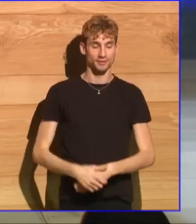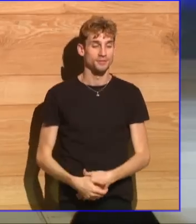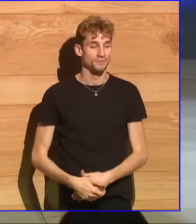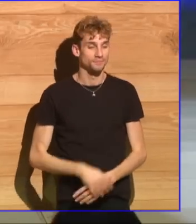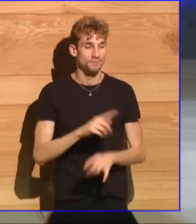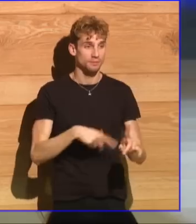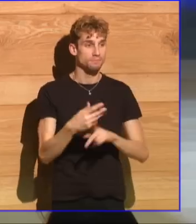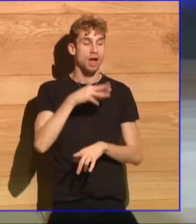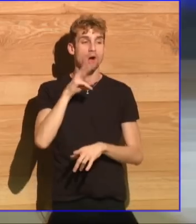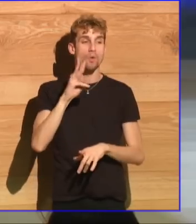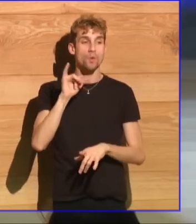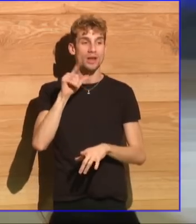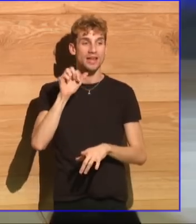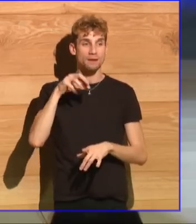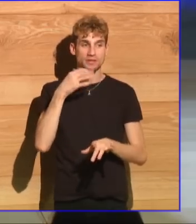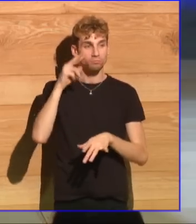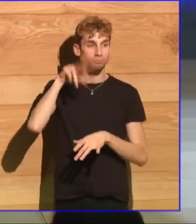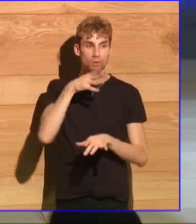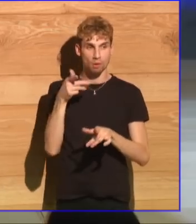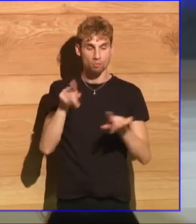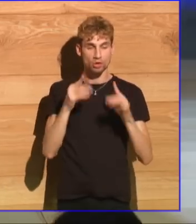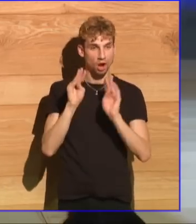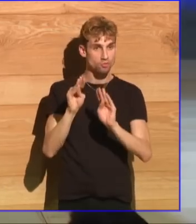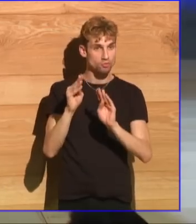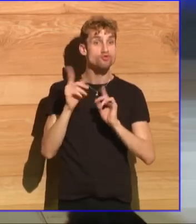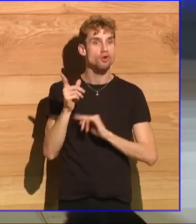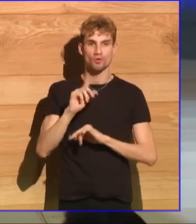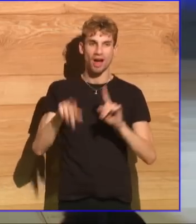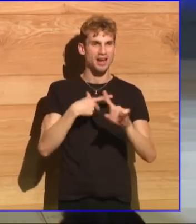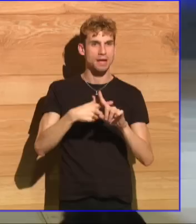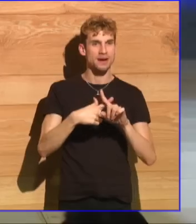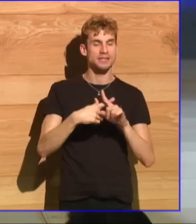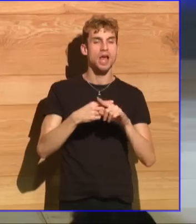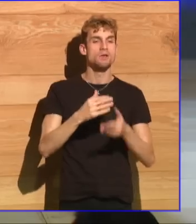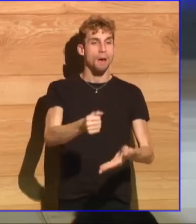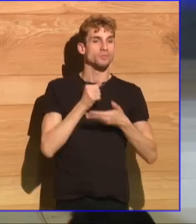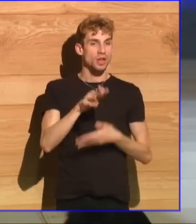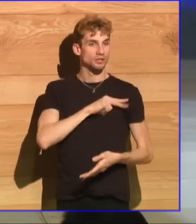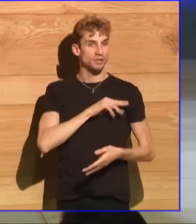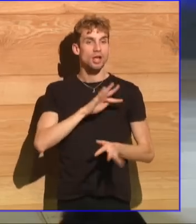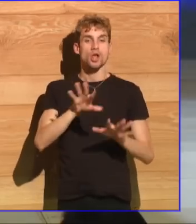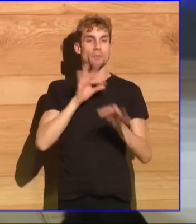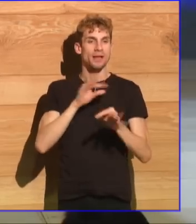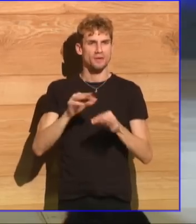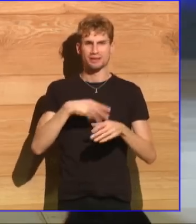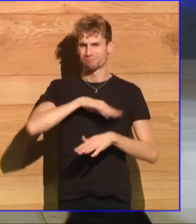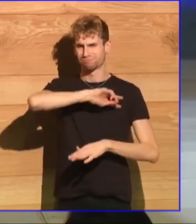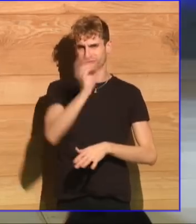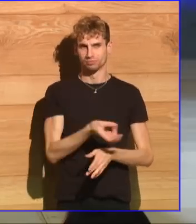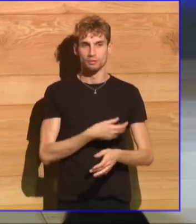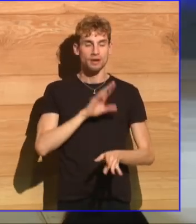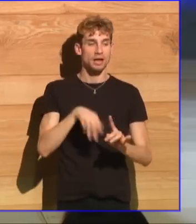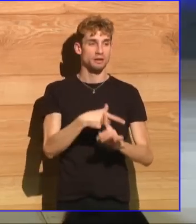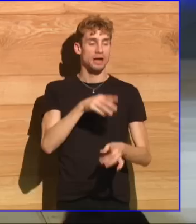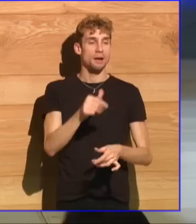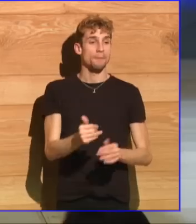tenía reconocimiento por estas bandas sonoras, sino que normalmente tenía nominaciones a pares. Una de las razones por las que no tiene más Óscares es porque